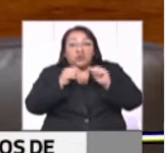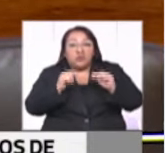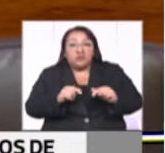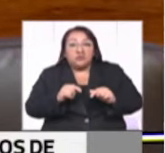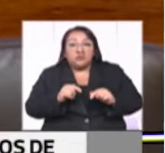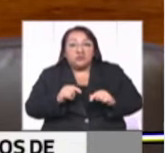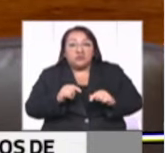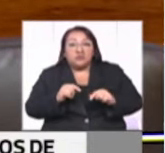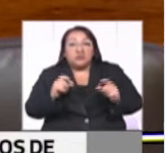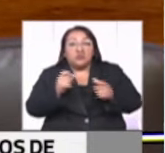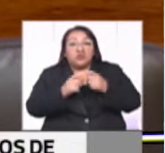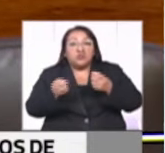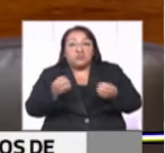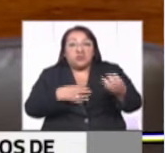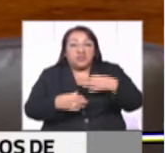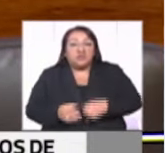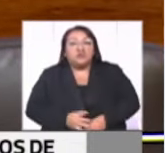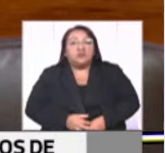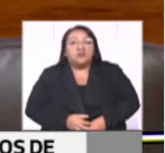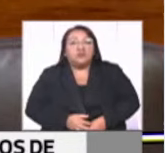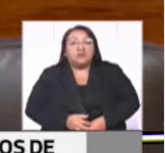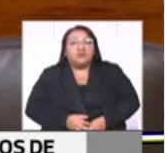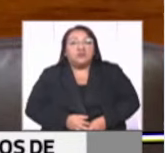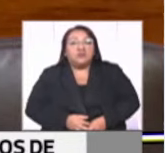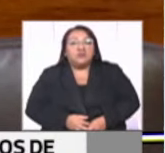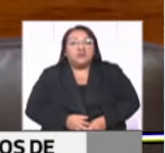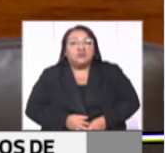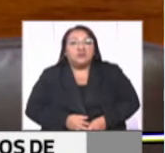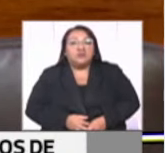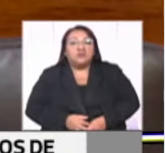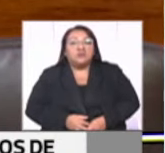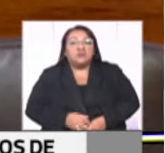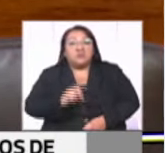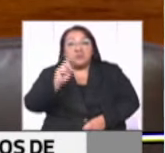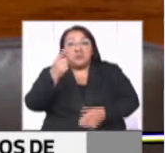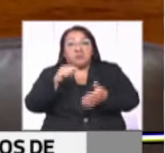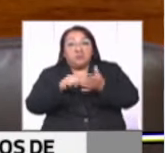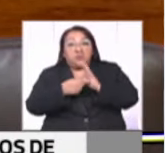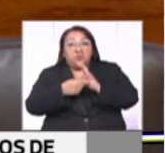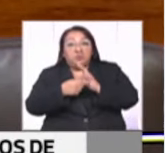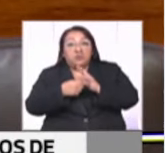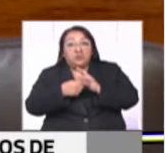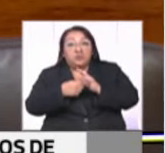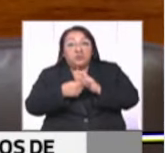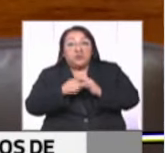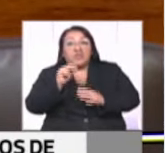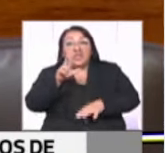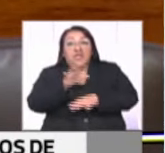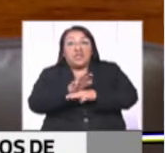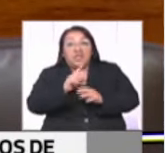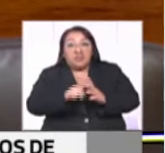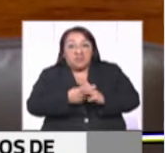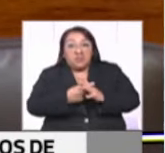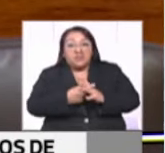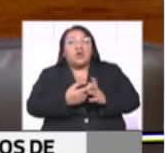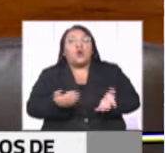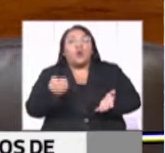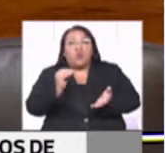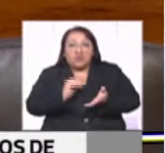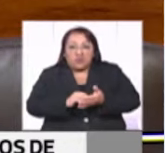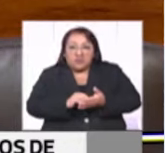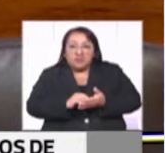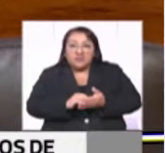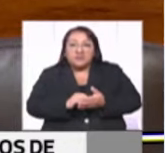todo lo que los colegas han mencionado, y como primer punto a la hora de las 3 de la tarde que se reinicia, sea